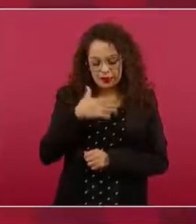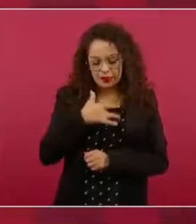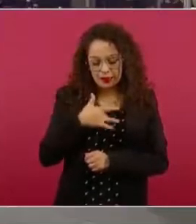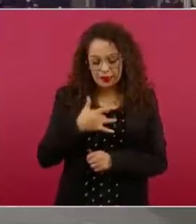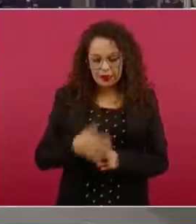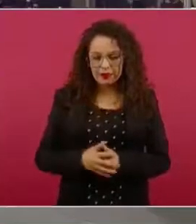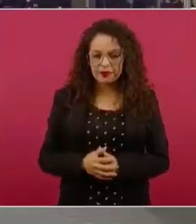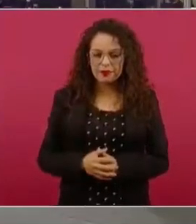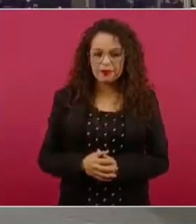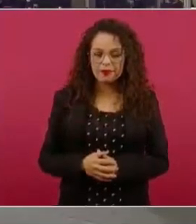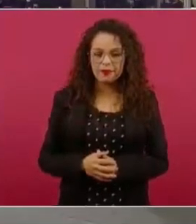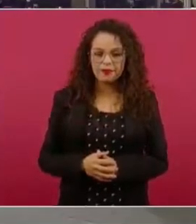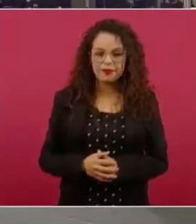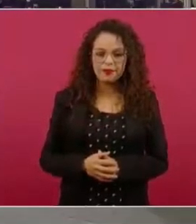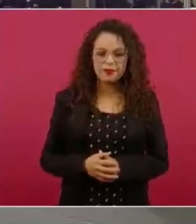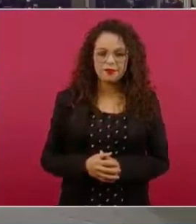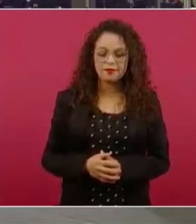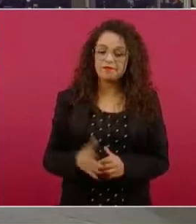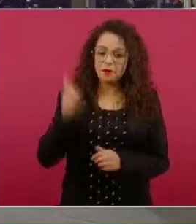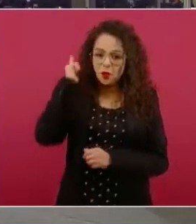respiren profundo,